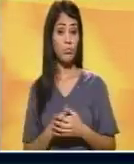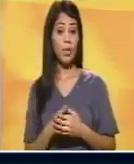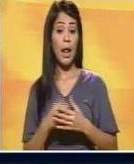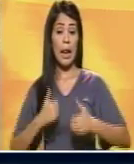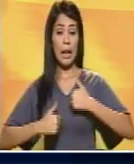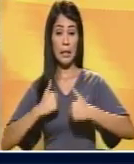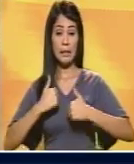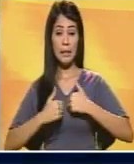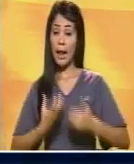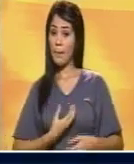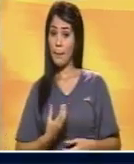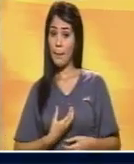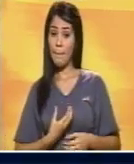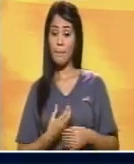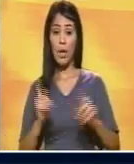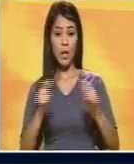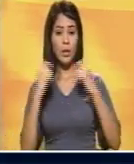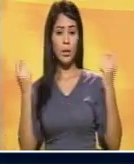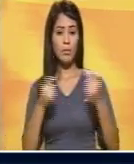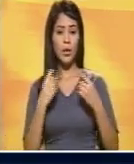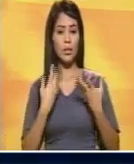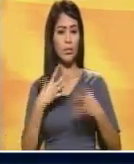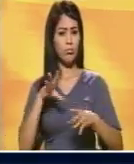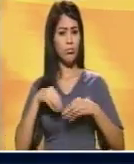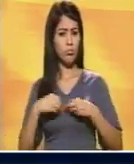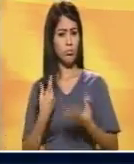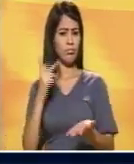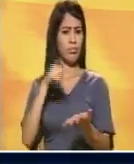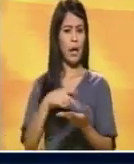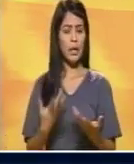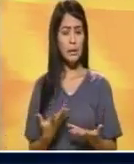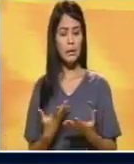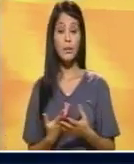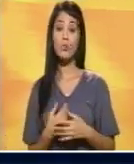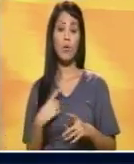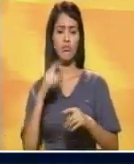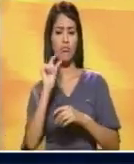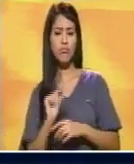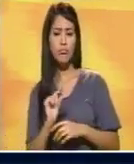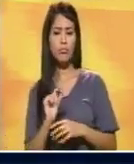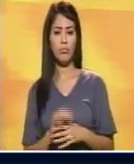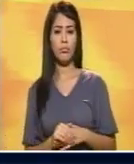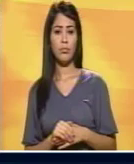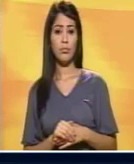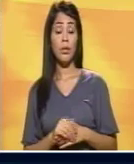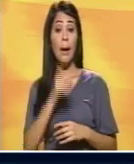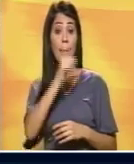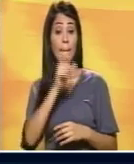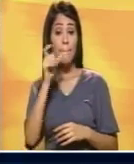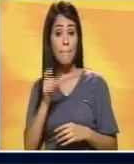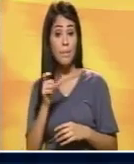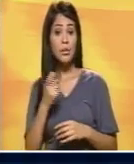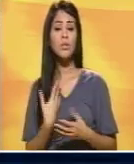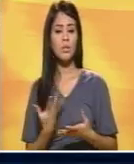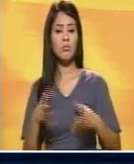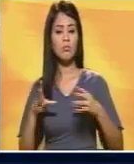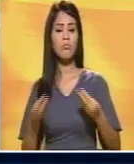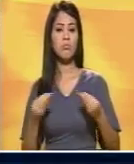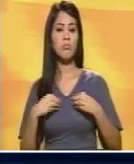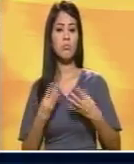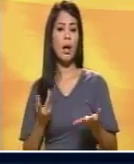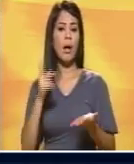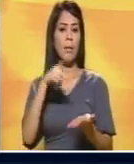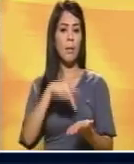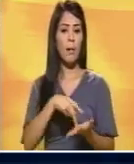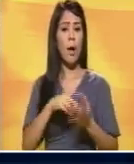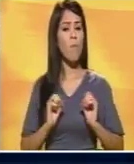campaña electoral, el porcentaje de abstención se redujo considerablemente, ya que, según indica, los ciudadanos asumieron los comicios como una